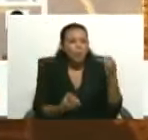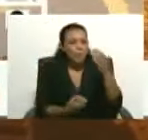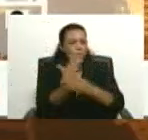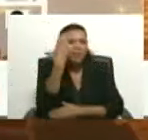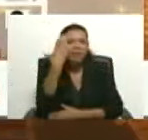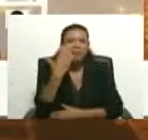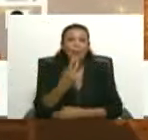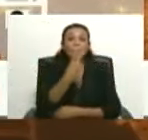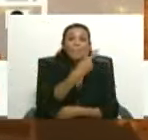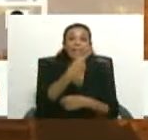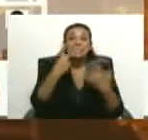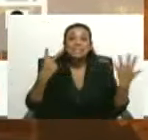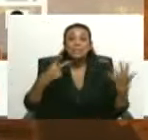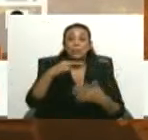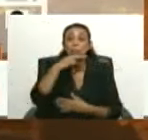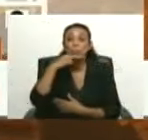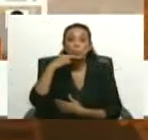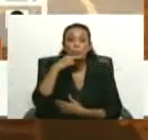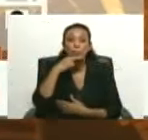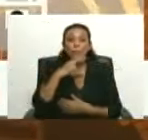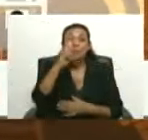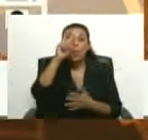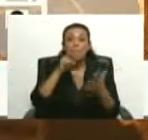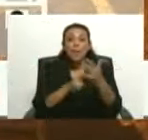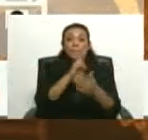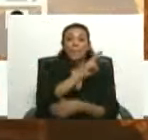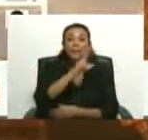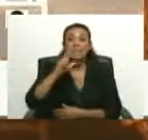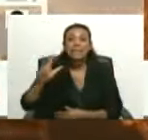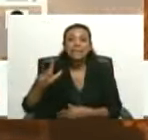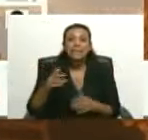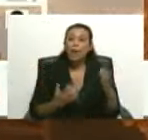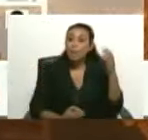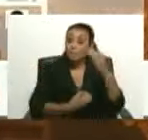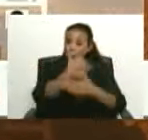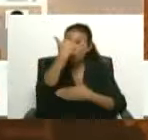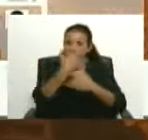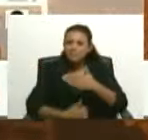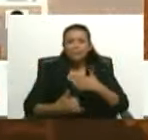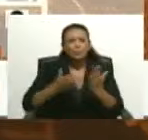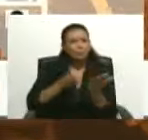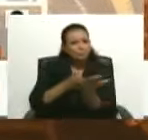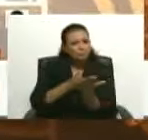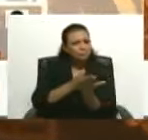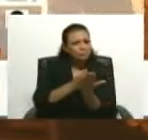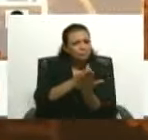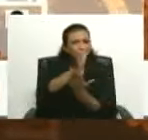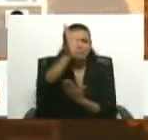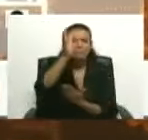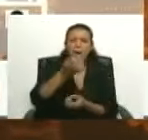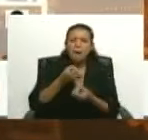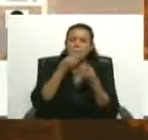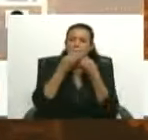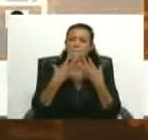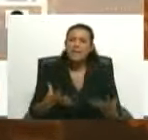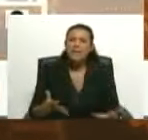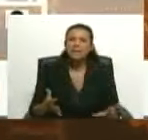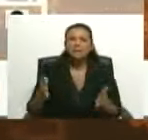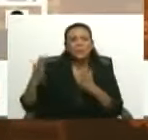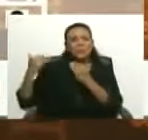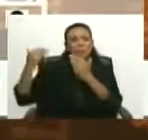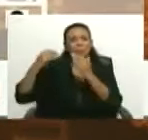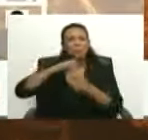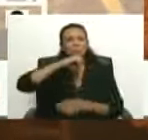hoy, 27 de octubre del año 2023, un camino esplendoroso, un camino